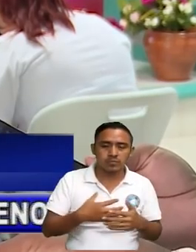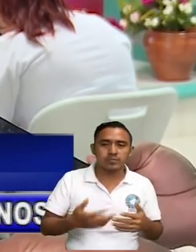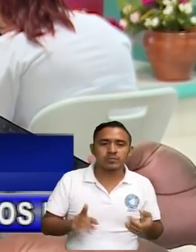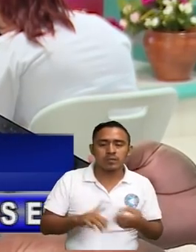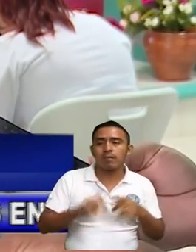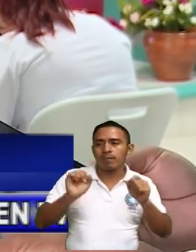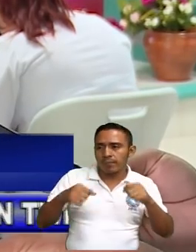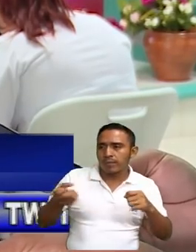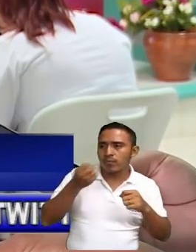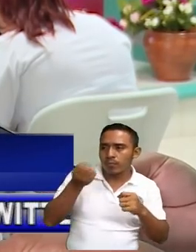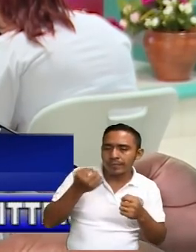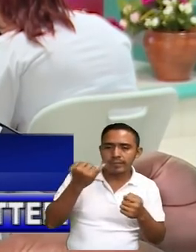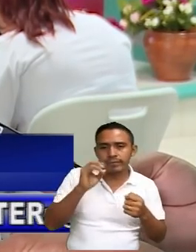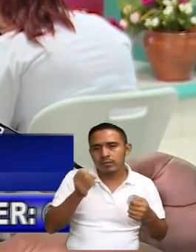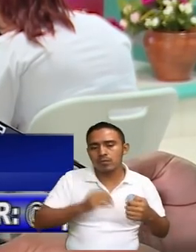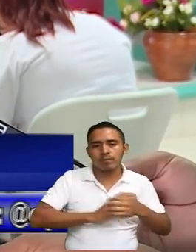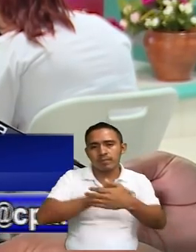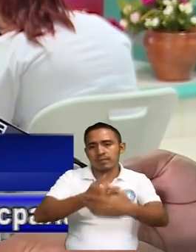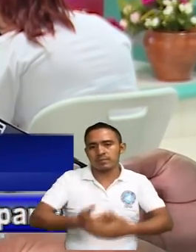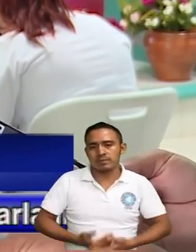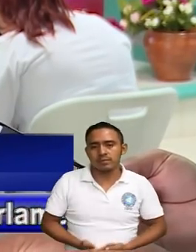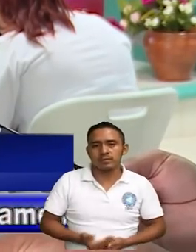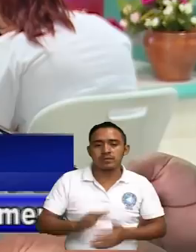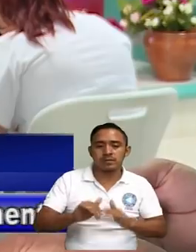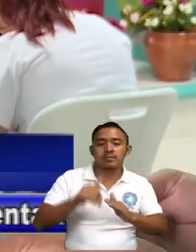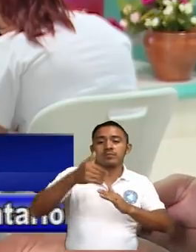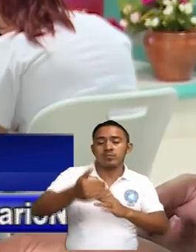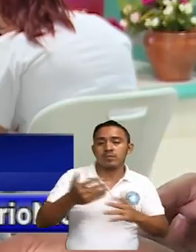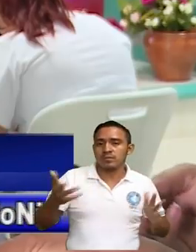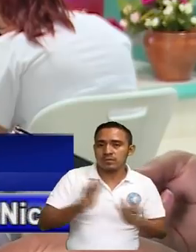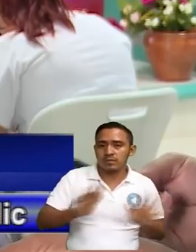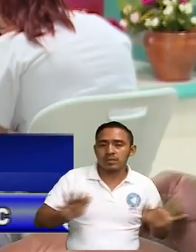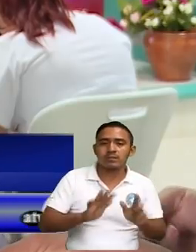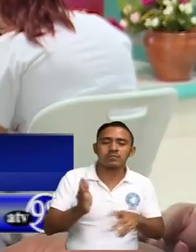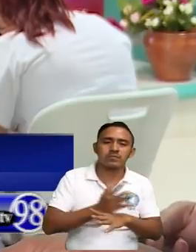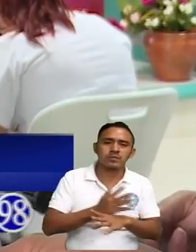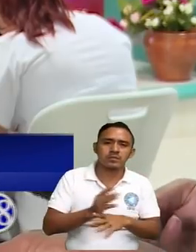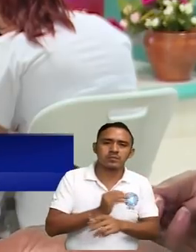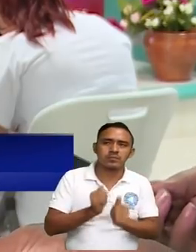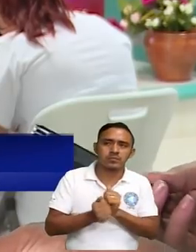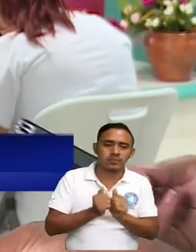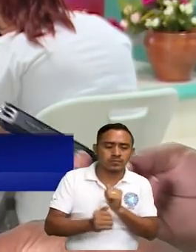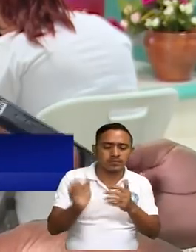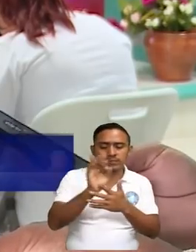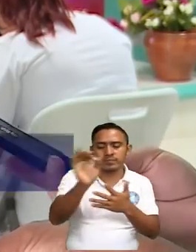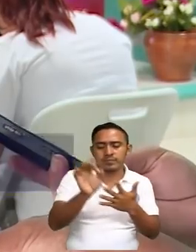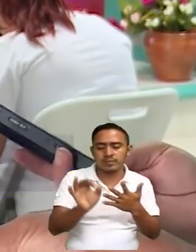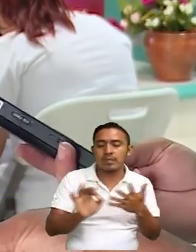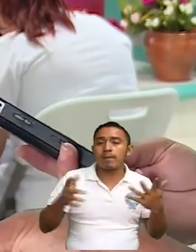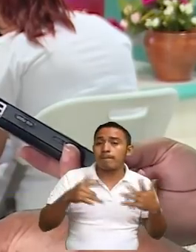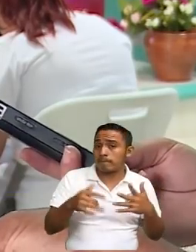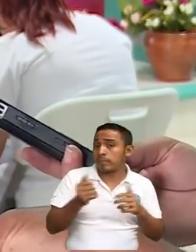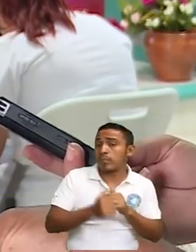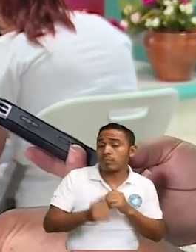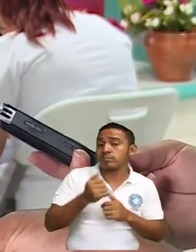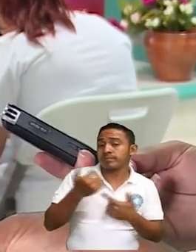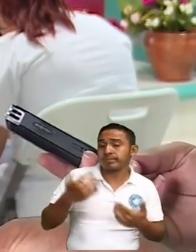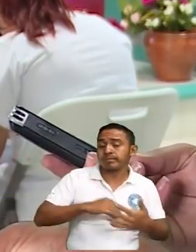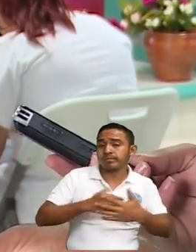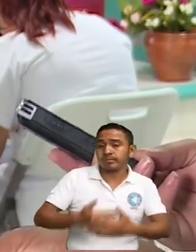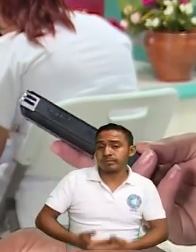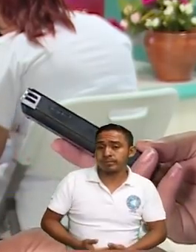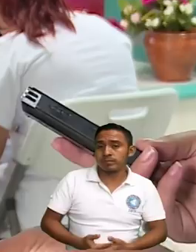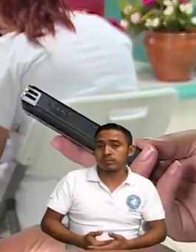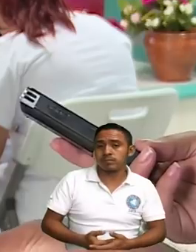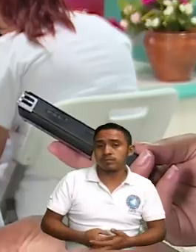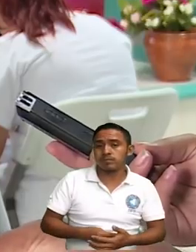tomar durante su embarazo, durante su puerperio, y cómo son los factores de riesgo que puede tener en el embarazo, tanto